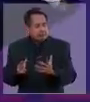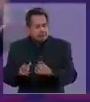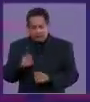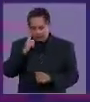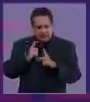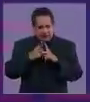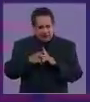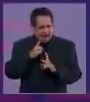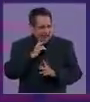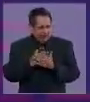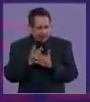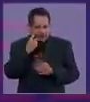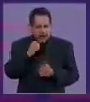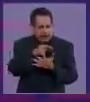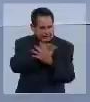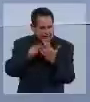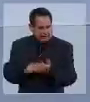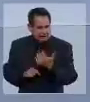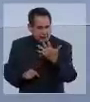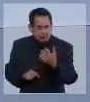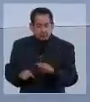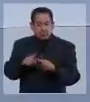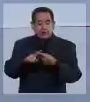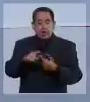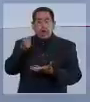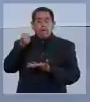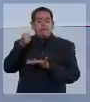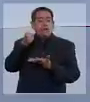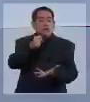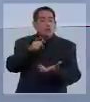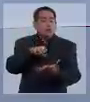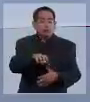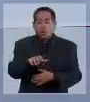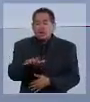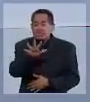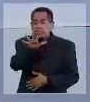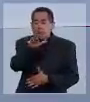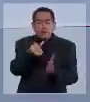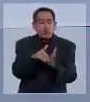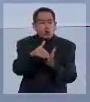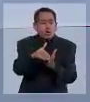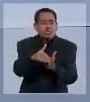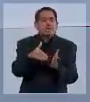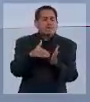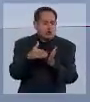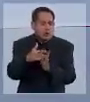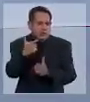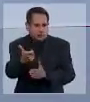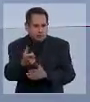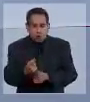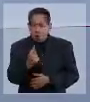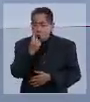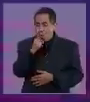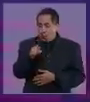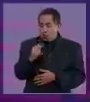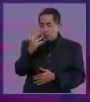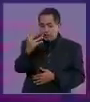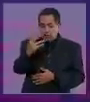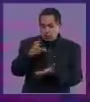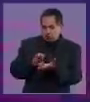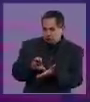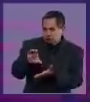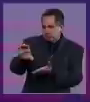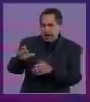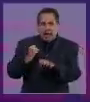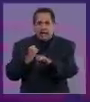hay que aprender a contar hasta 5. El presupuesto tiene 5 millones de pesos. 1.5 se lo damos a los